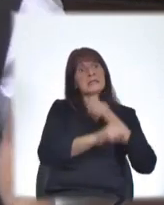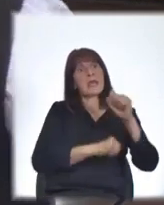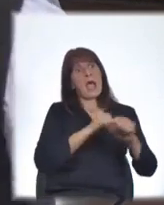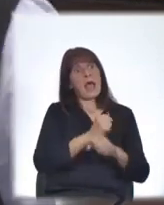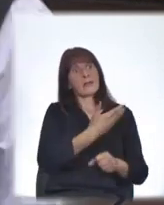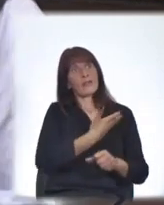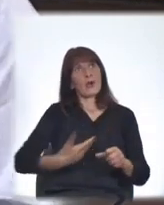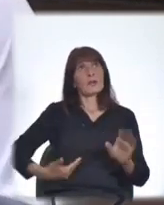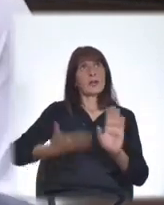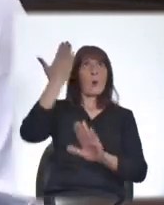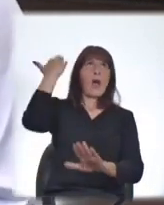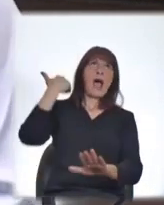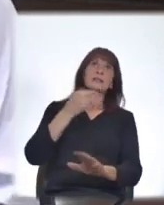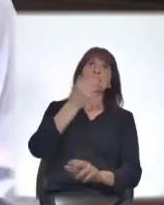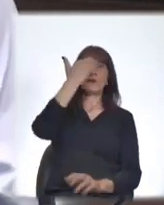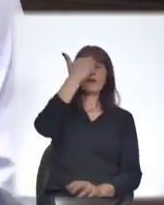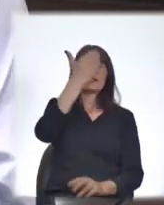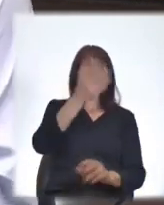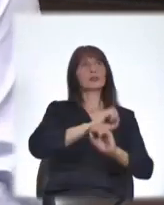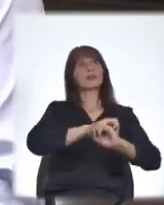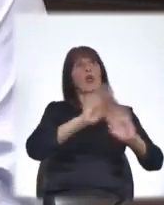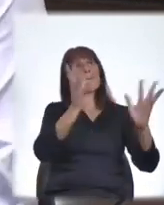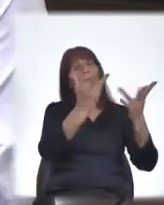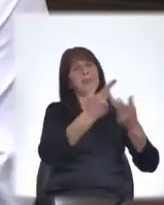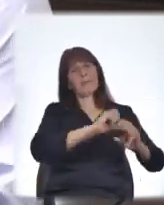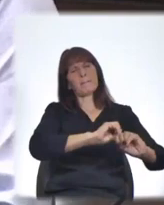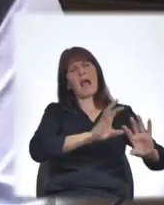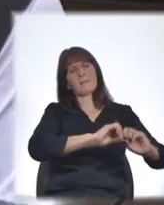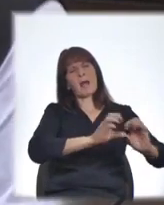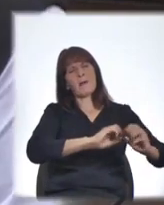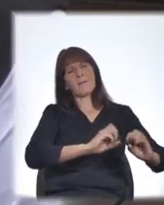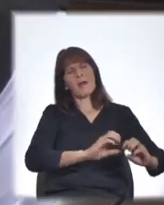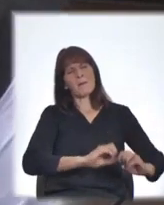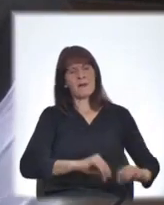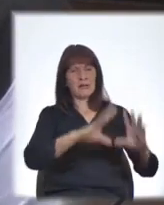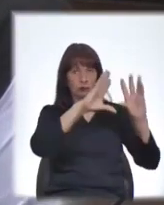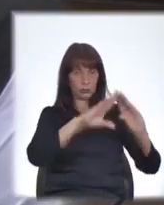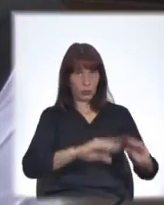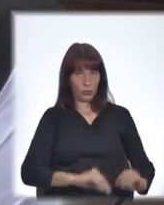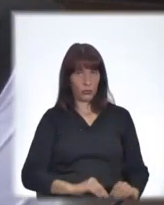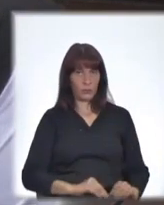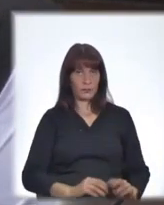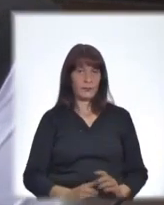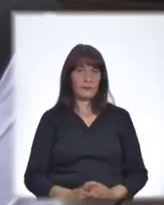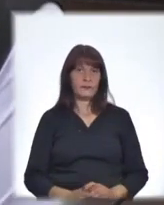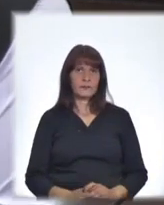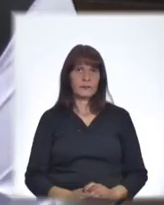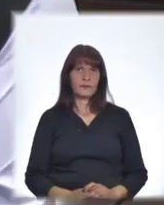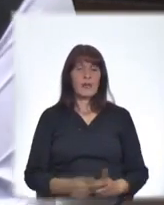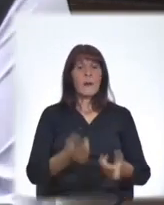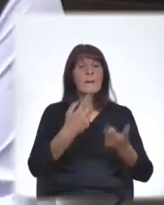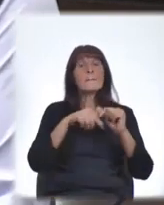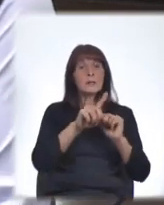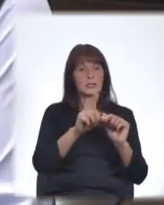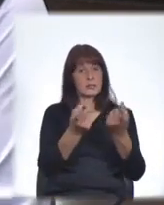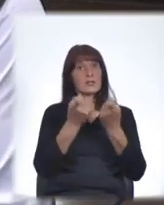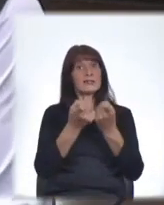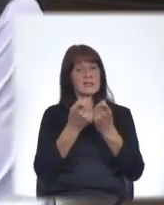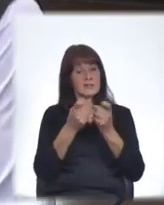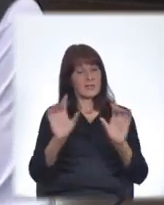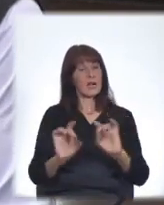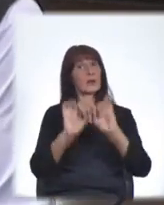amplista, todo está mal. Todo está mal. Por eso es necesario tener claro,